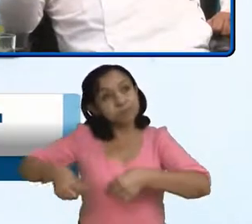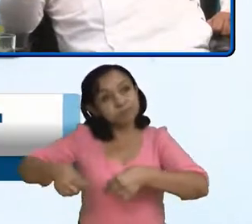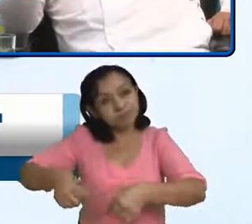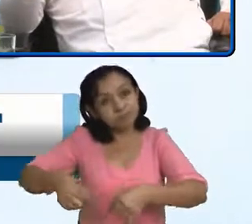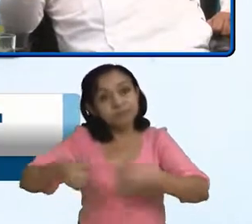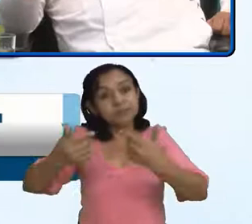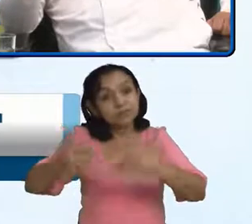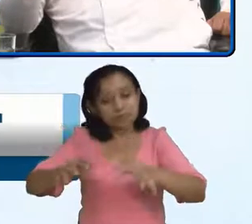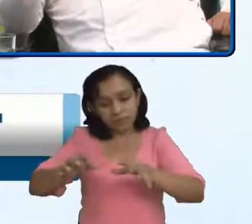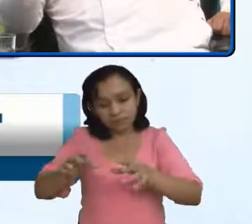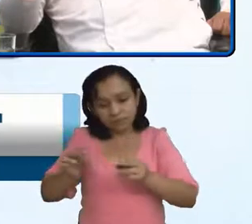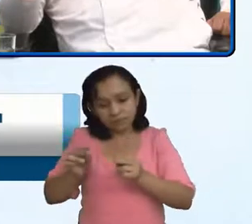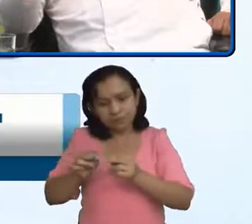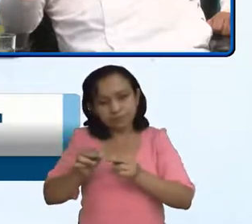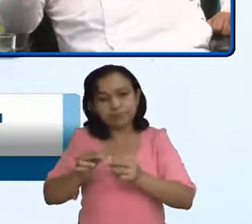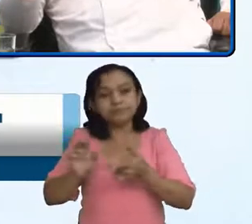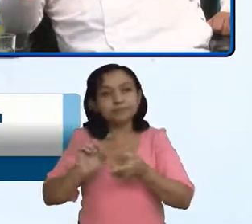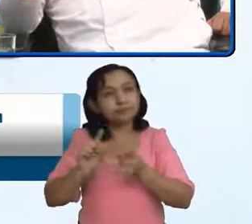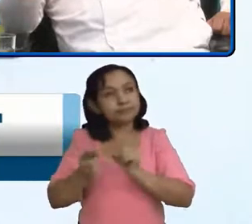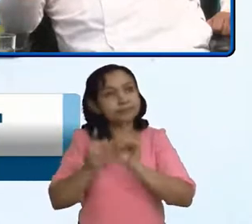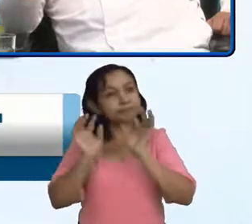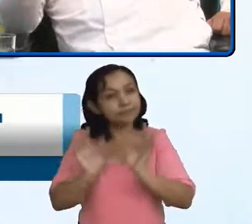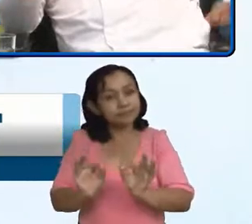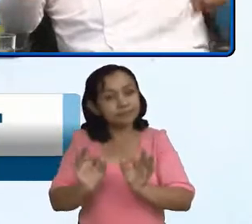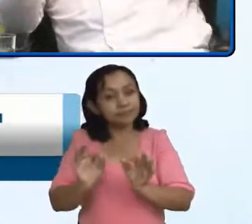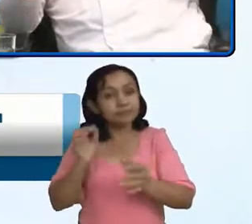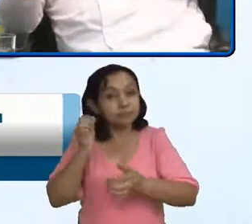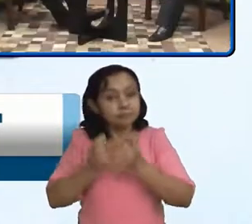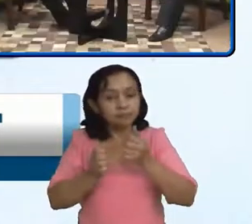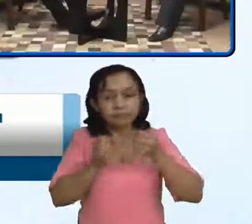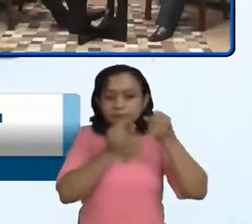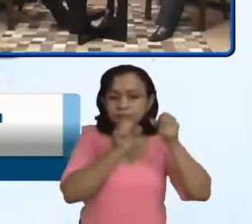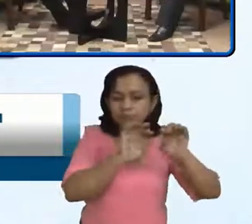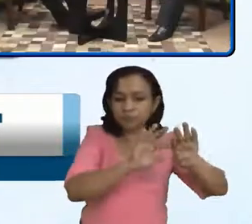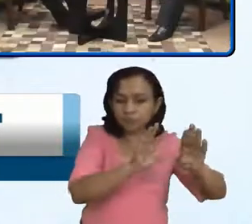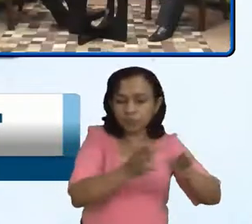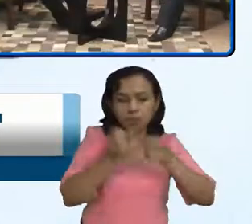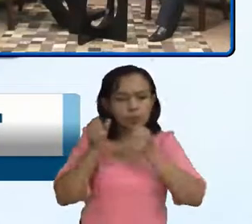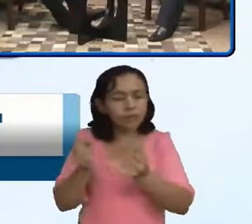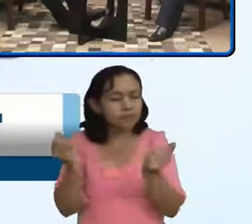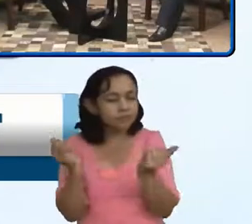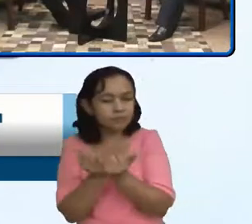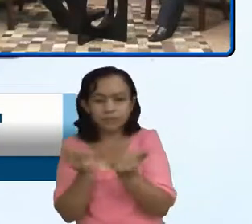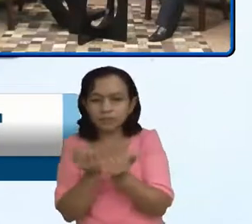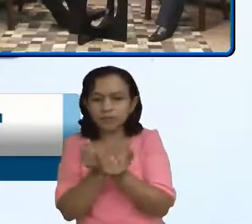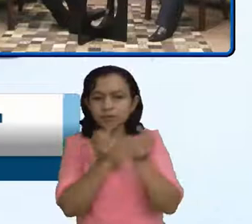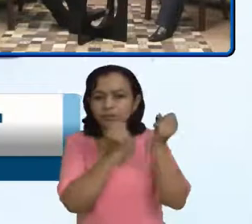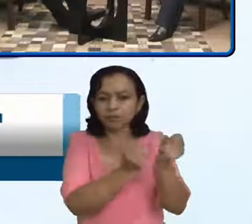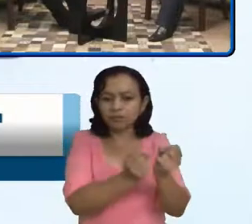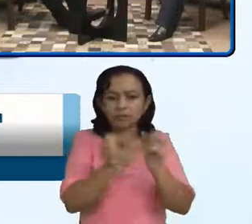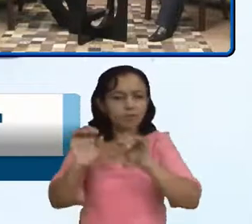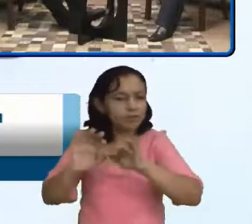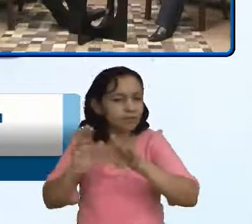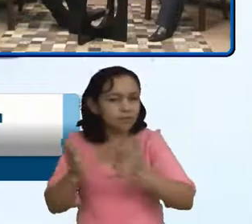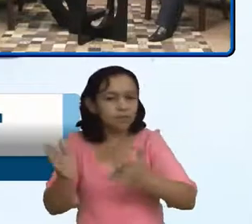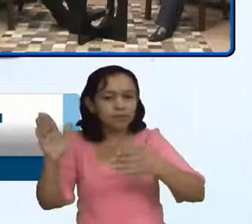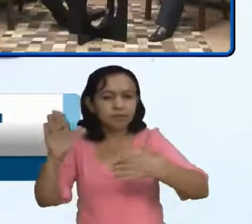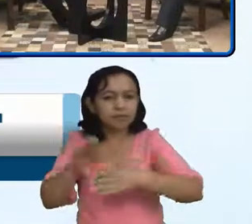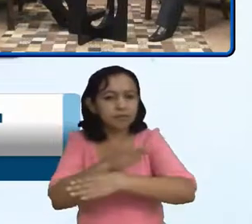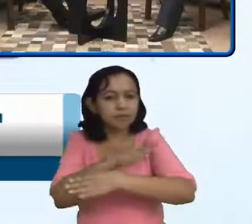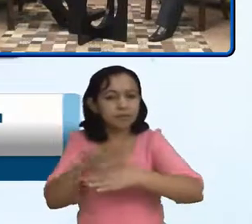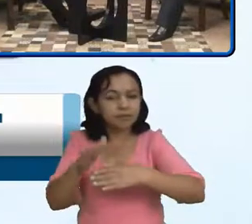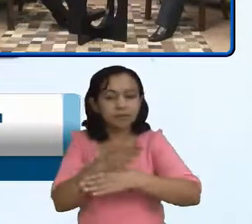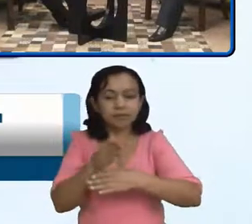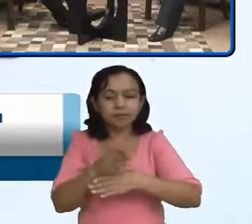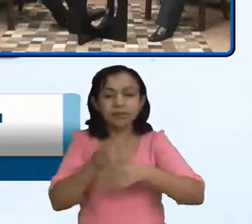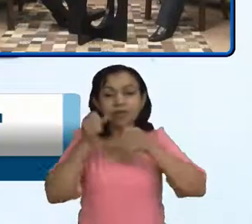está cicatrizado y está remodelado. Obviamente esto afecta a mujeres y a hombres, ¿verdad? Sí, a mujeres y a hombres. O sea, ¿cuál es la diferencia?